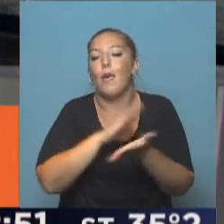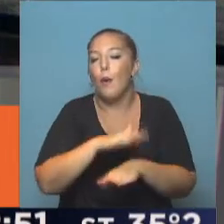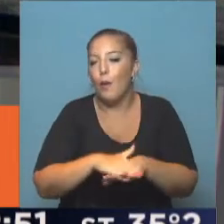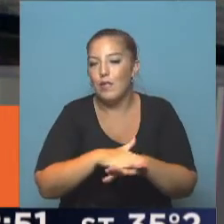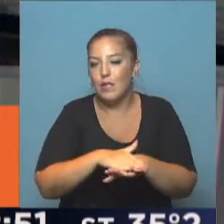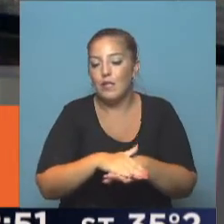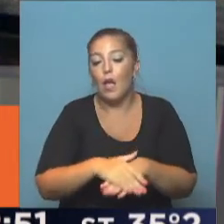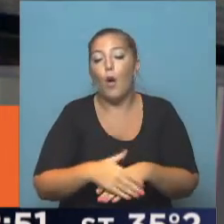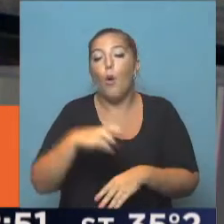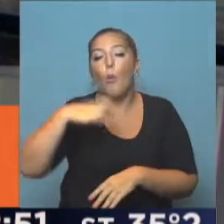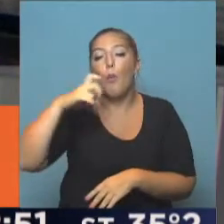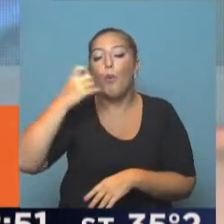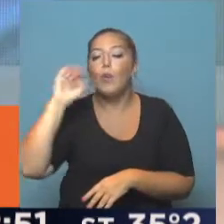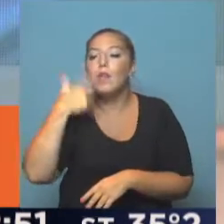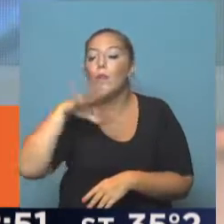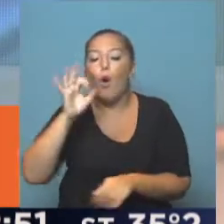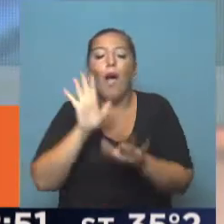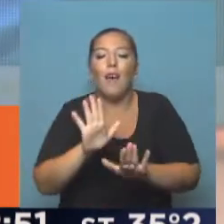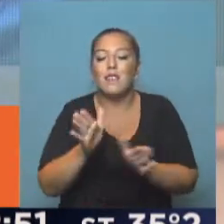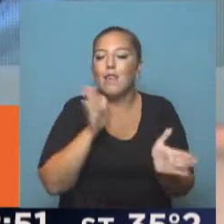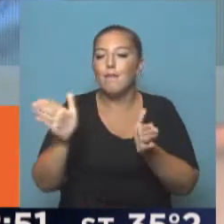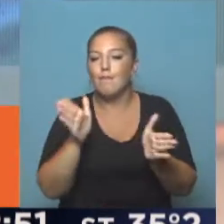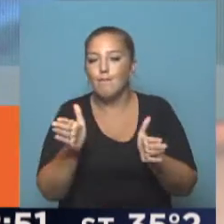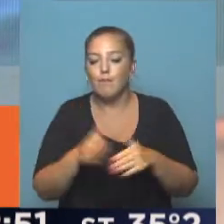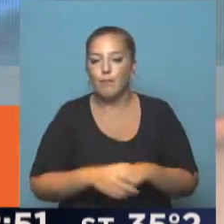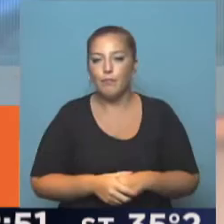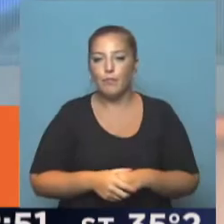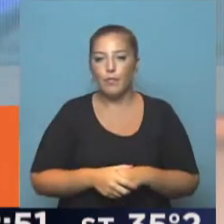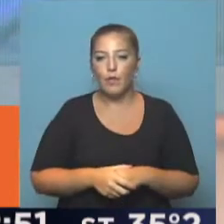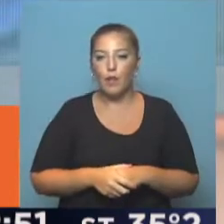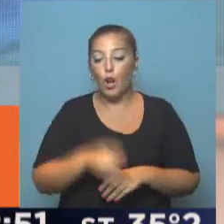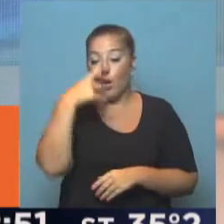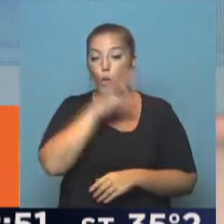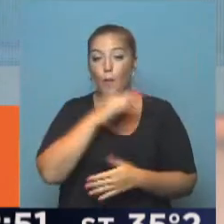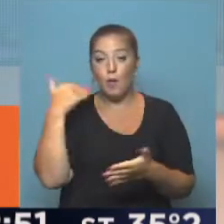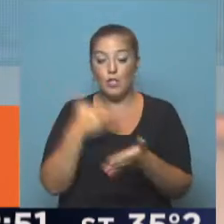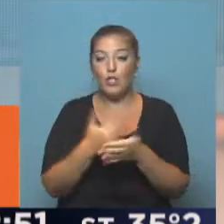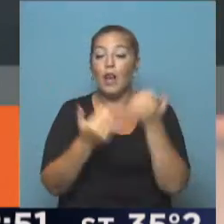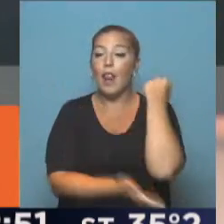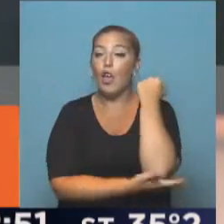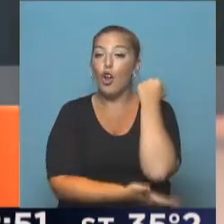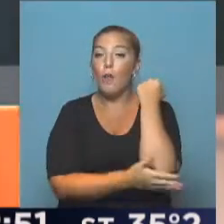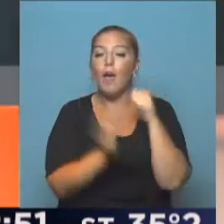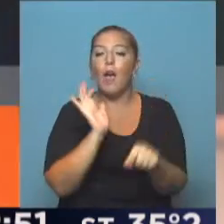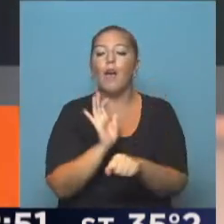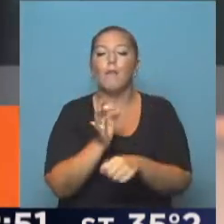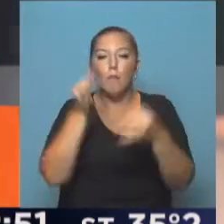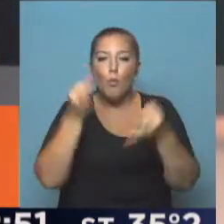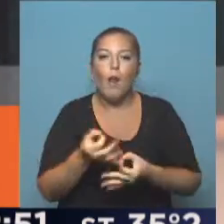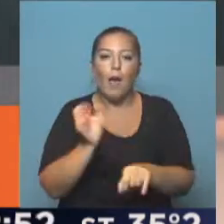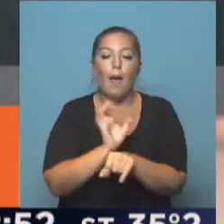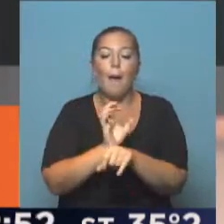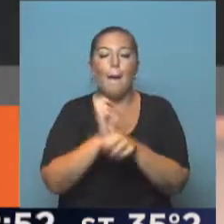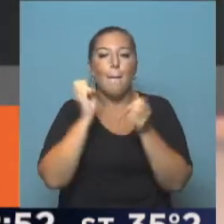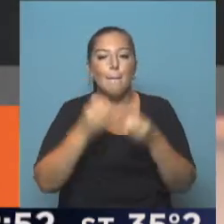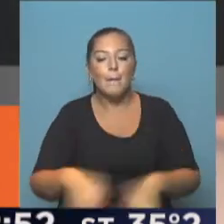ambivalente. Lo que sucede es que en los últimos años, en los cuales ya la bonanza económica empieza a ser un recuerdo y también hay una